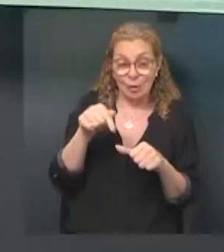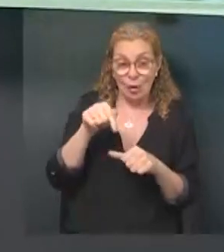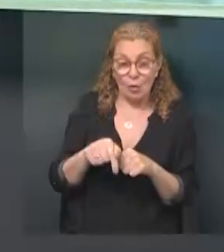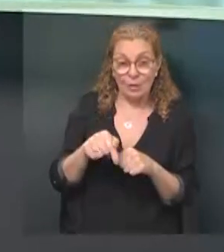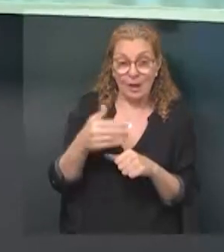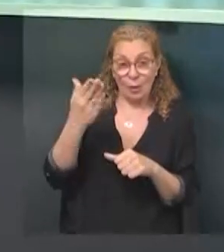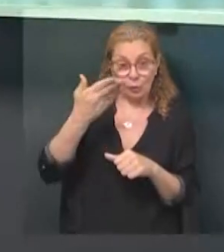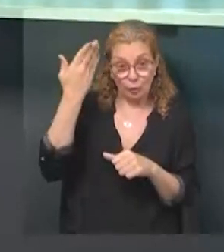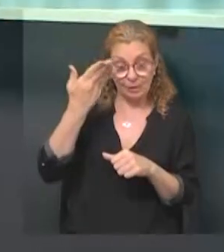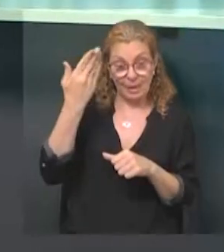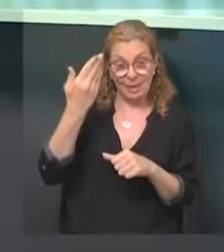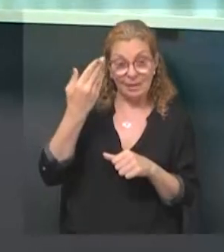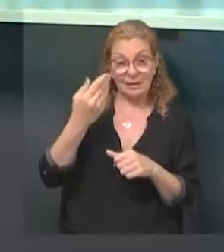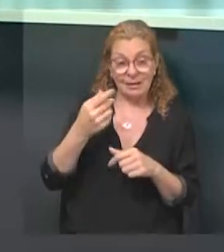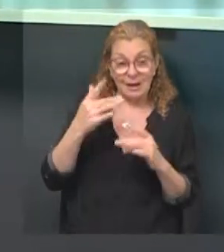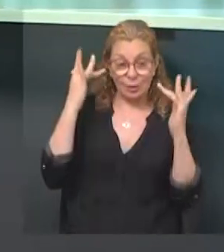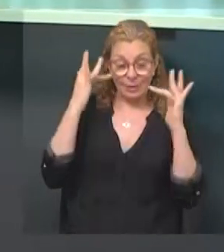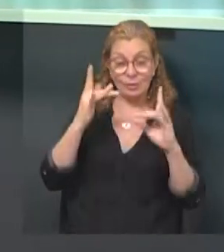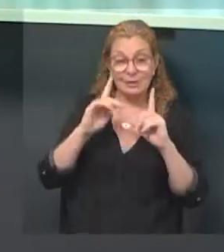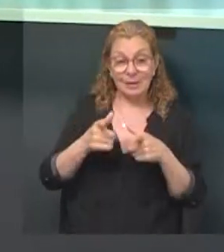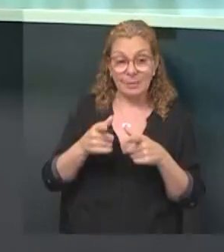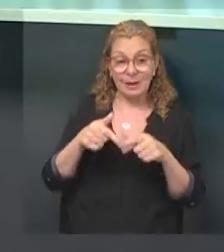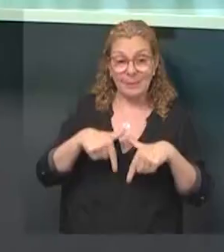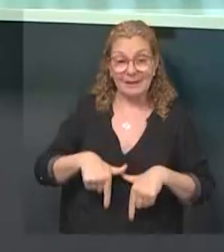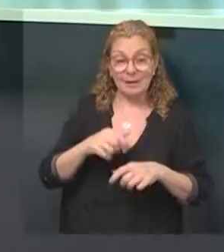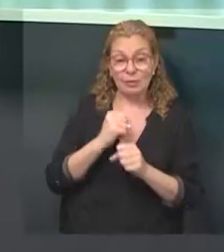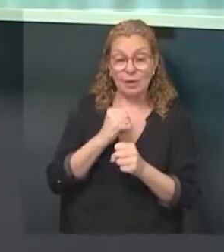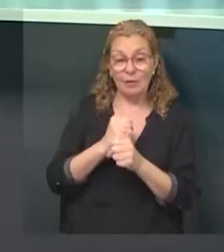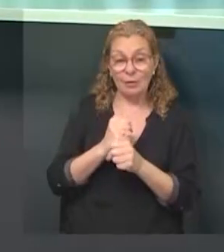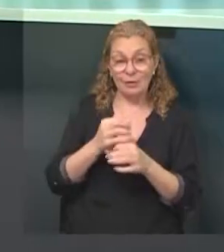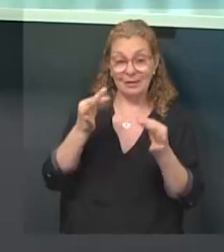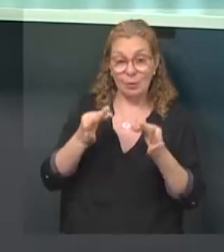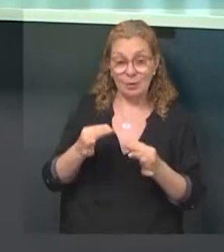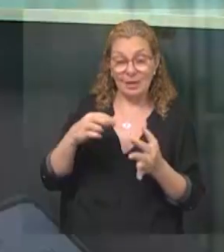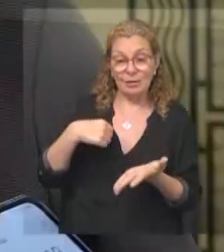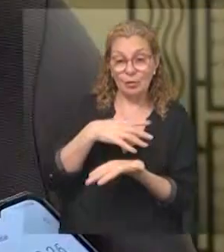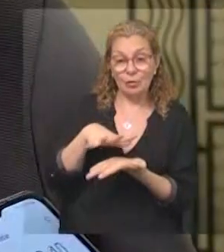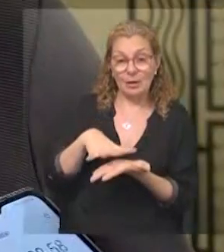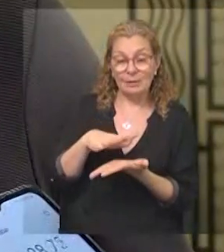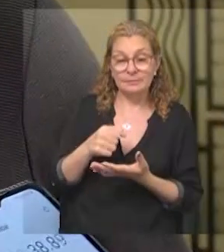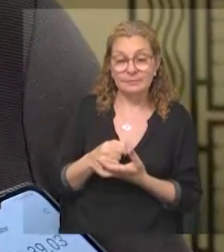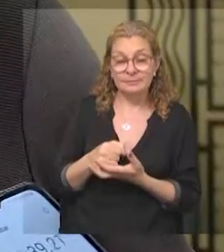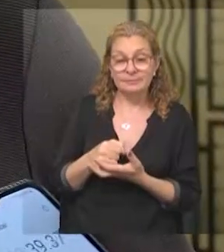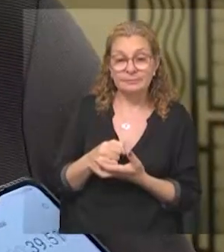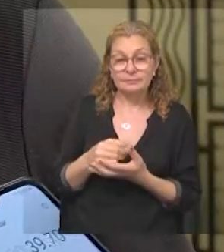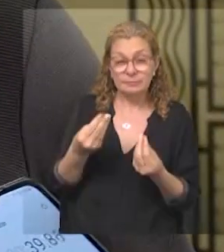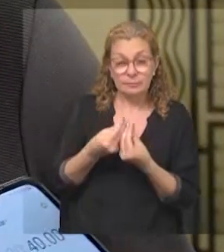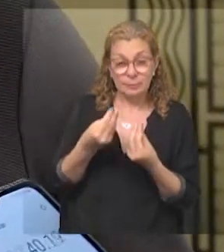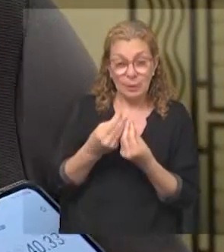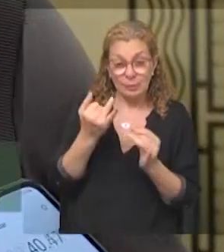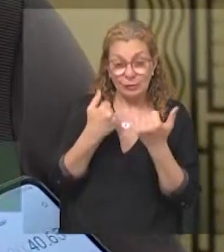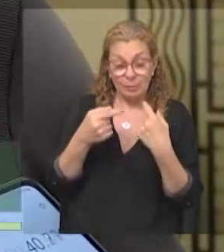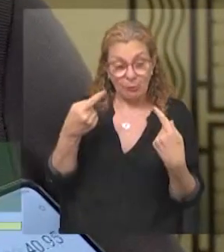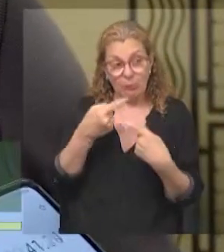autoridades de la educación y también del Ministerio de trabajo y seguridad social hay una cantidad de información